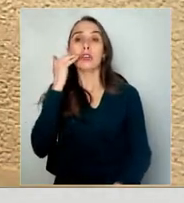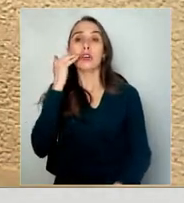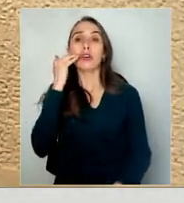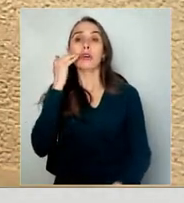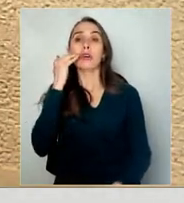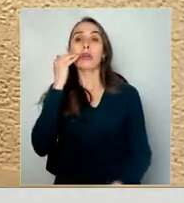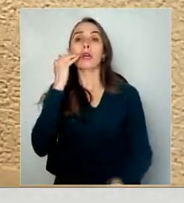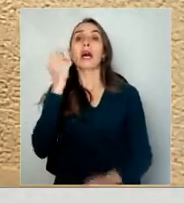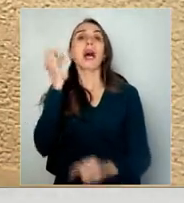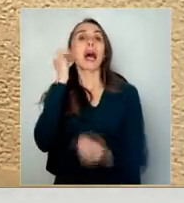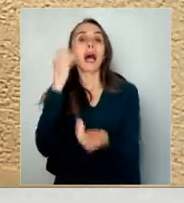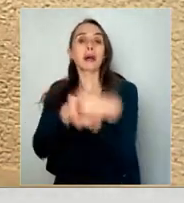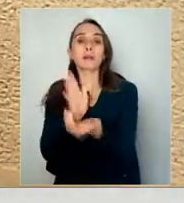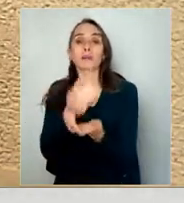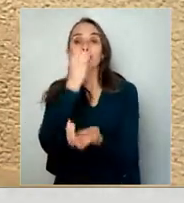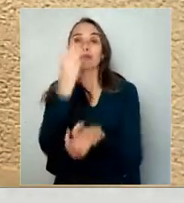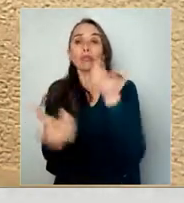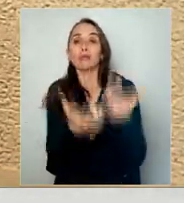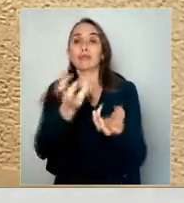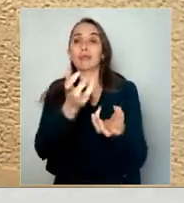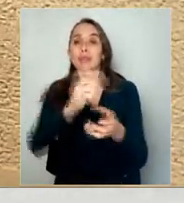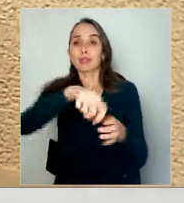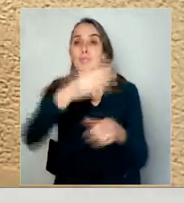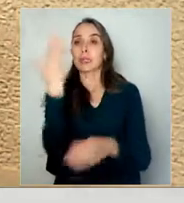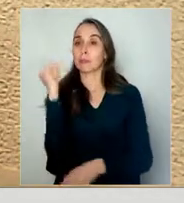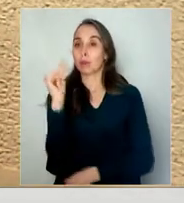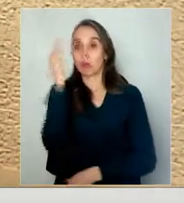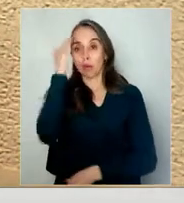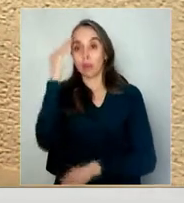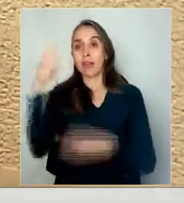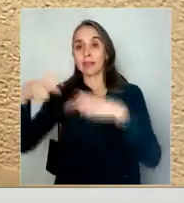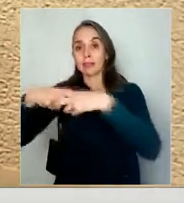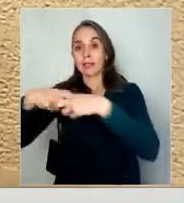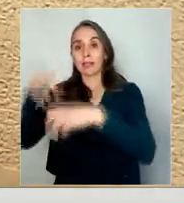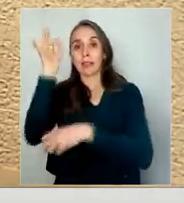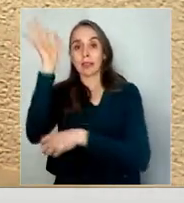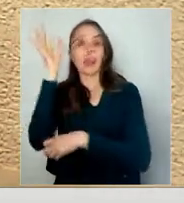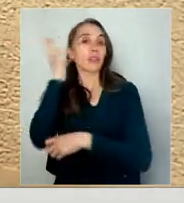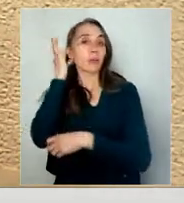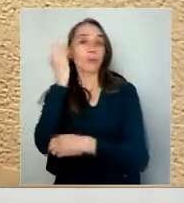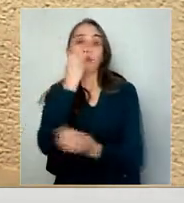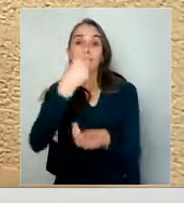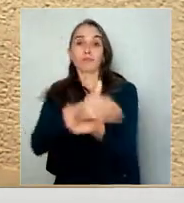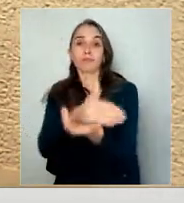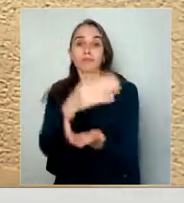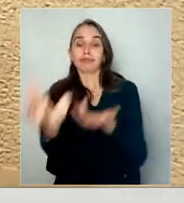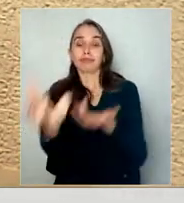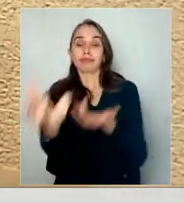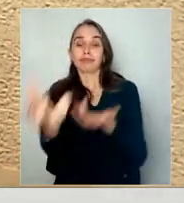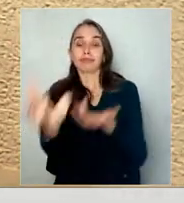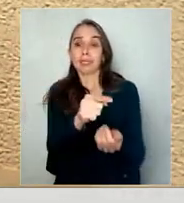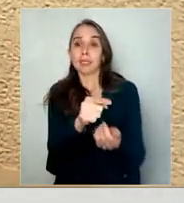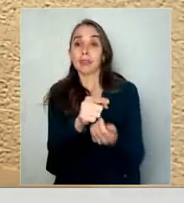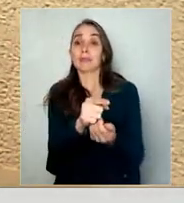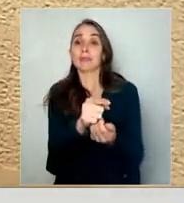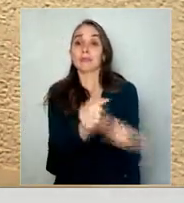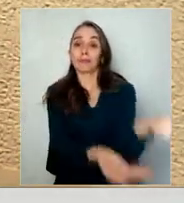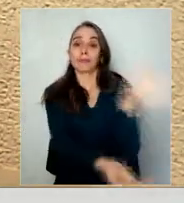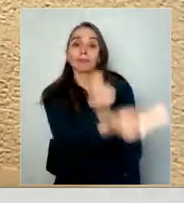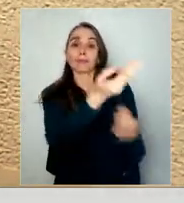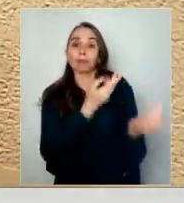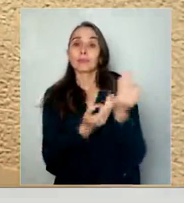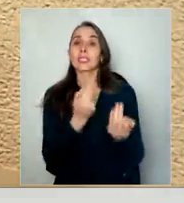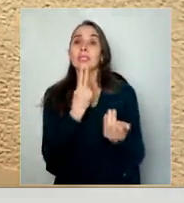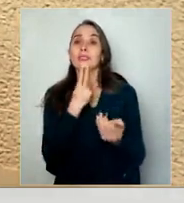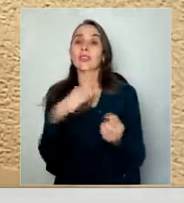las manipuladoras hace unos días me reuní con ellas y la verdad es que las manipuladoras están viviendo una situación muy